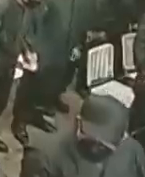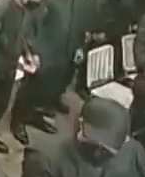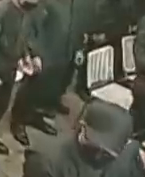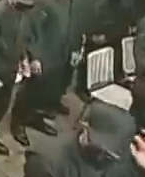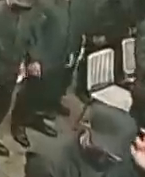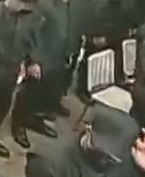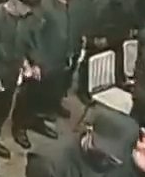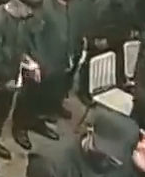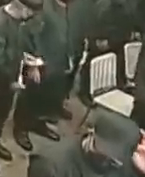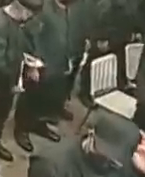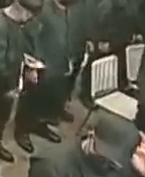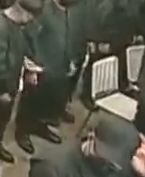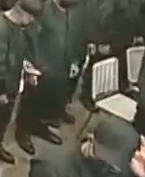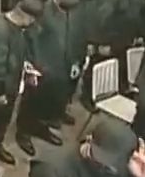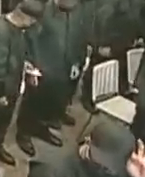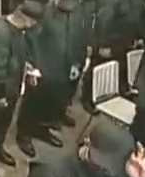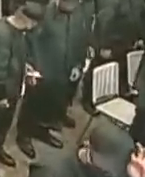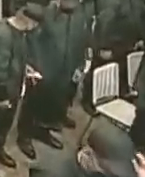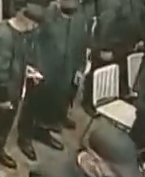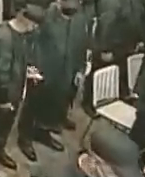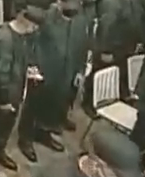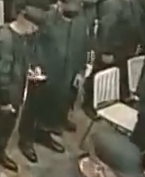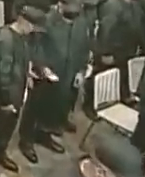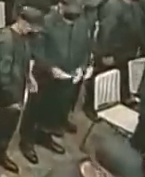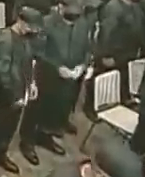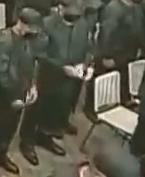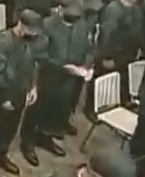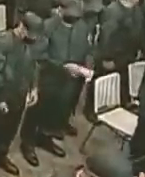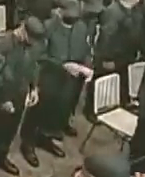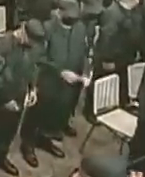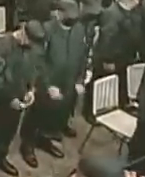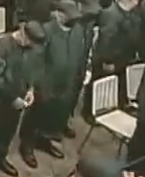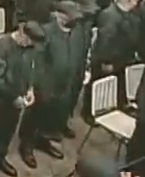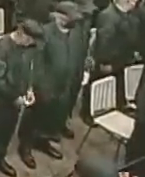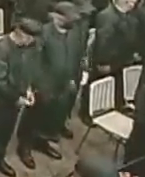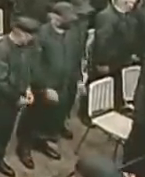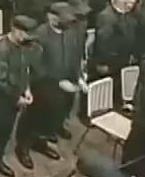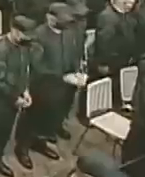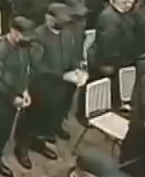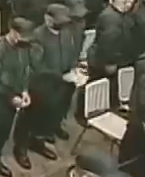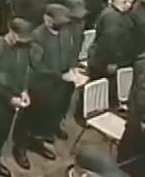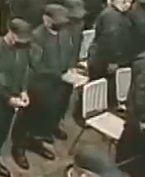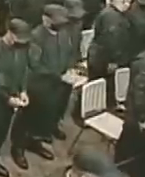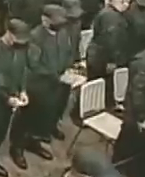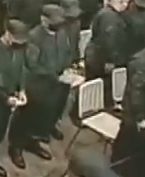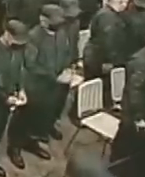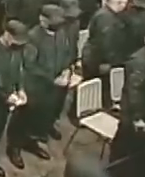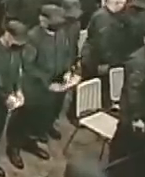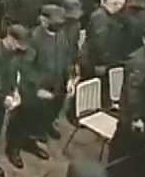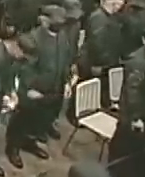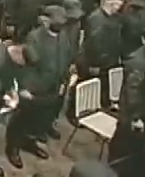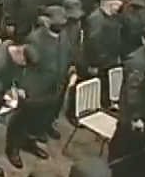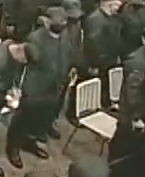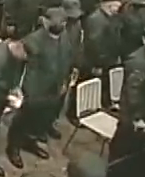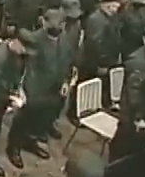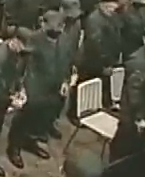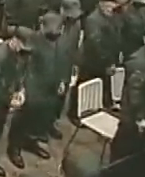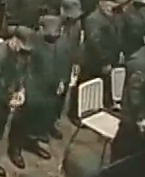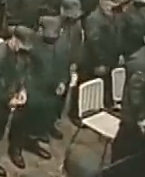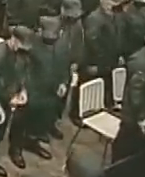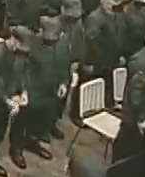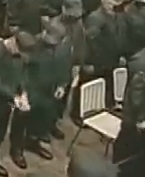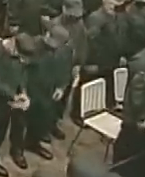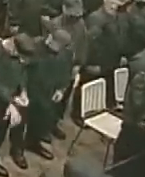el jefe de Estado venezolano ha dado distintas orientaciones, una de ellas, no bajar la guardia, mantenerse